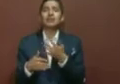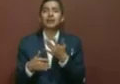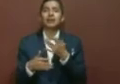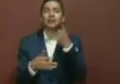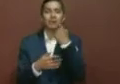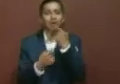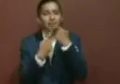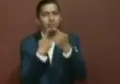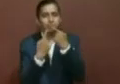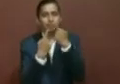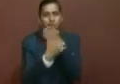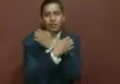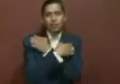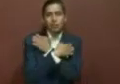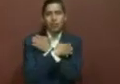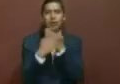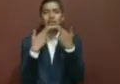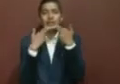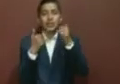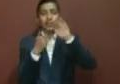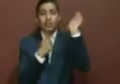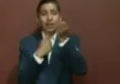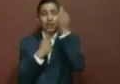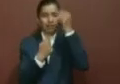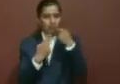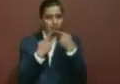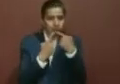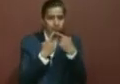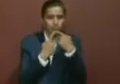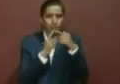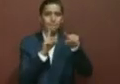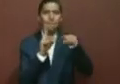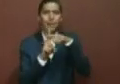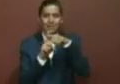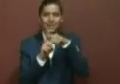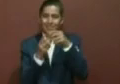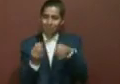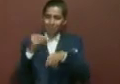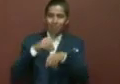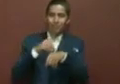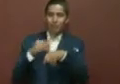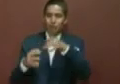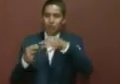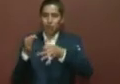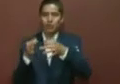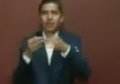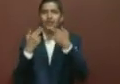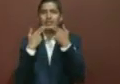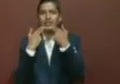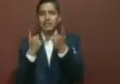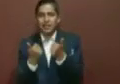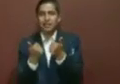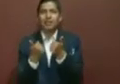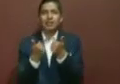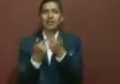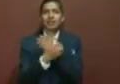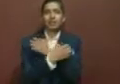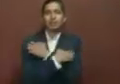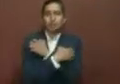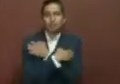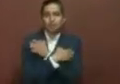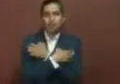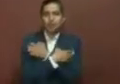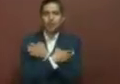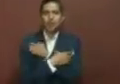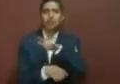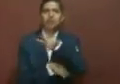concilien Educación y Hacienda Federal, más los jurídicos de Hacienda y de Educación,